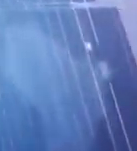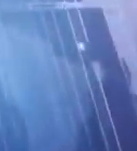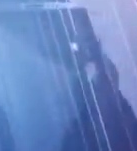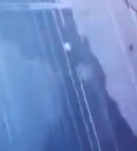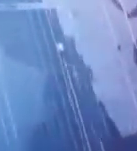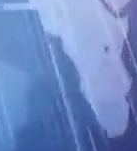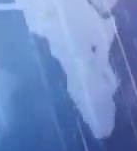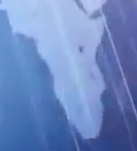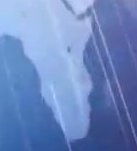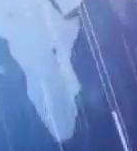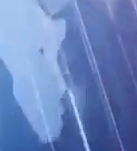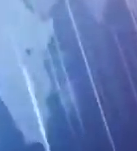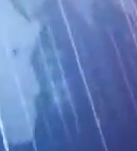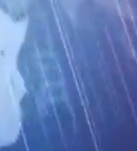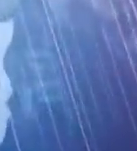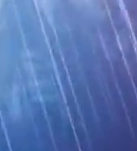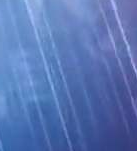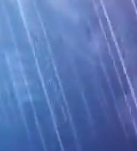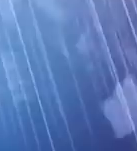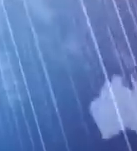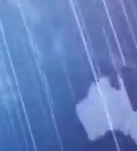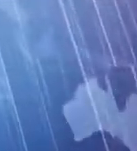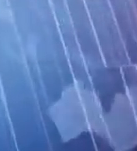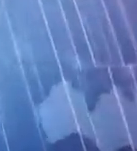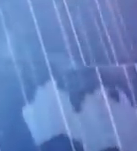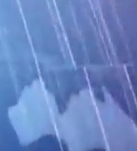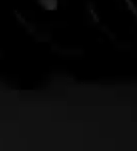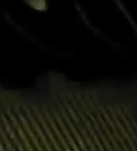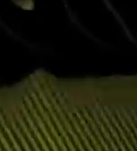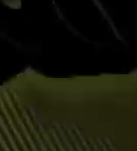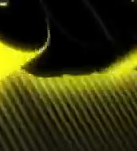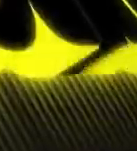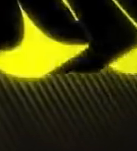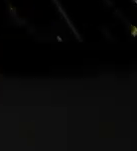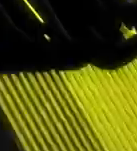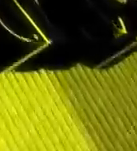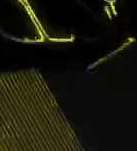Un esquema bastante complicado. Vamos a detallarlo en este video.